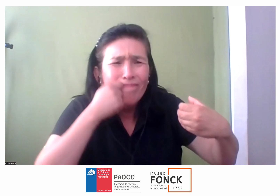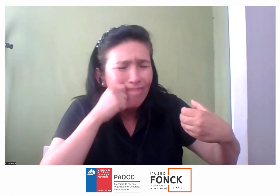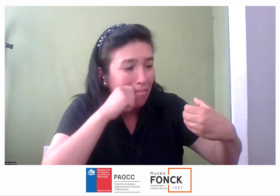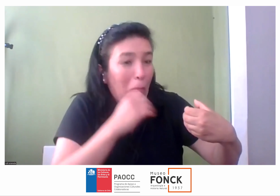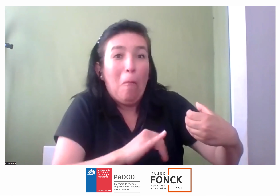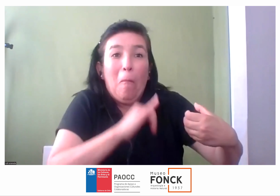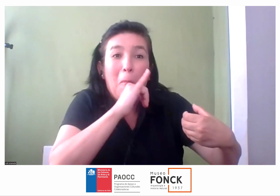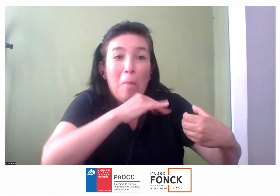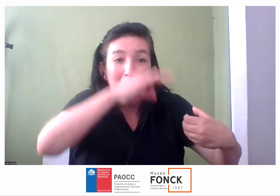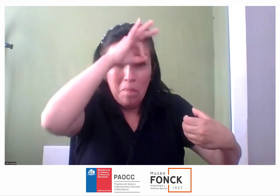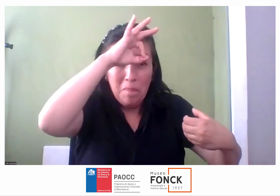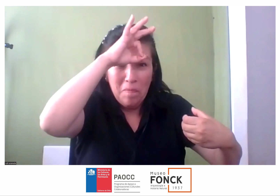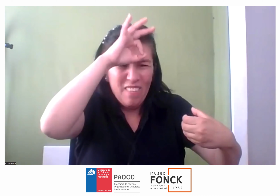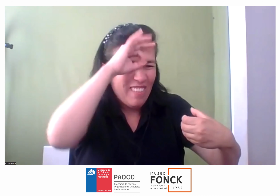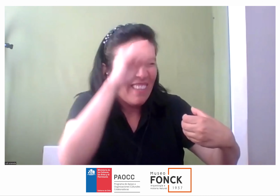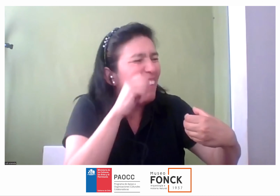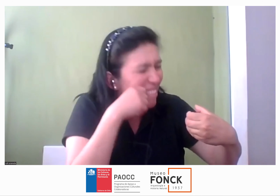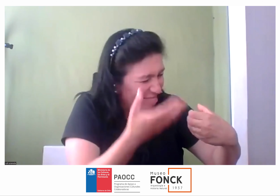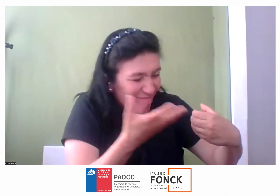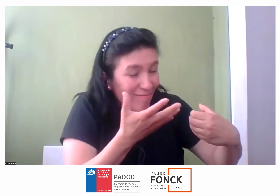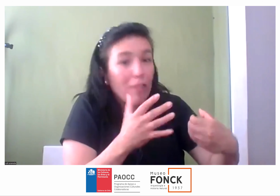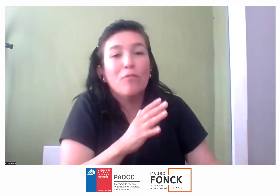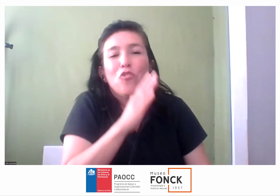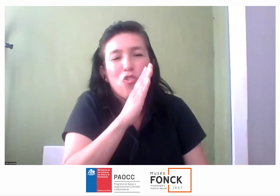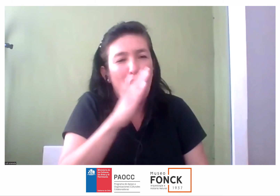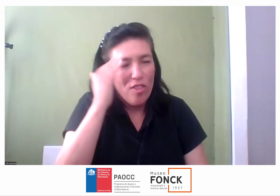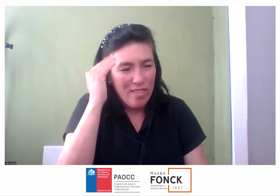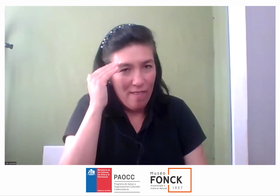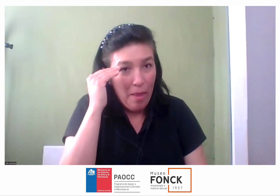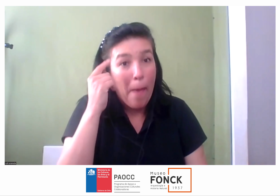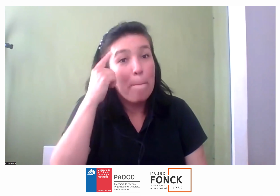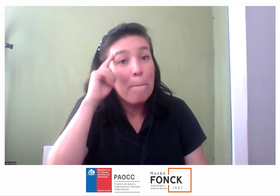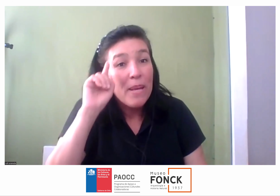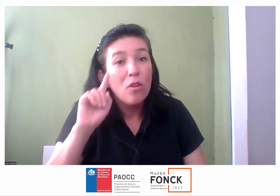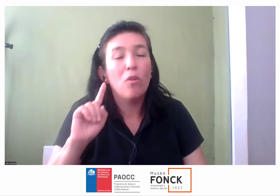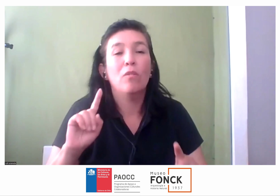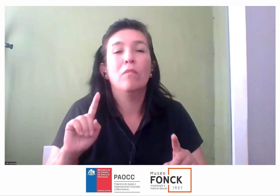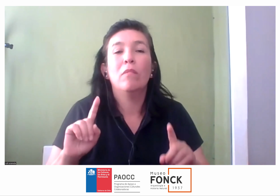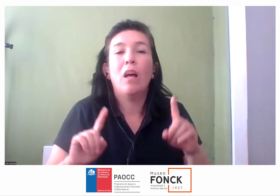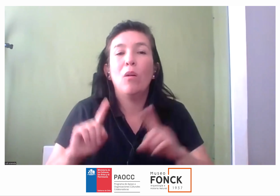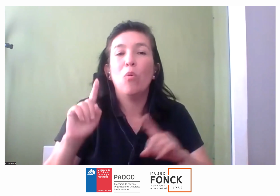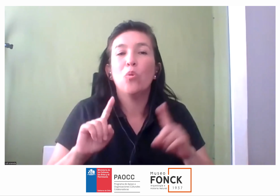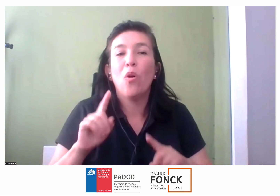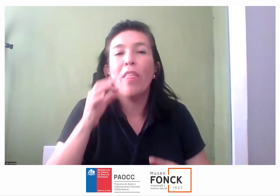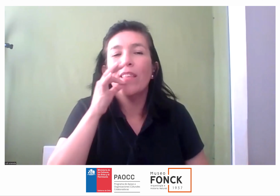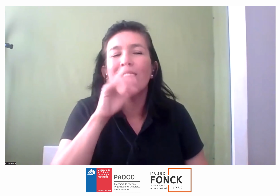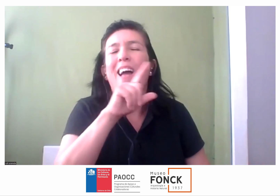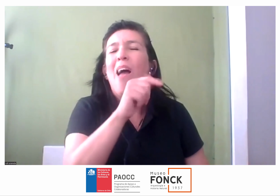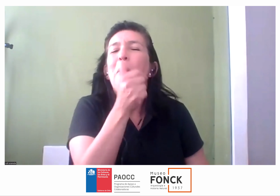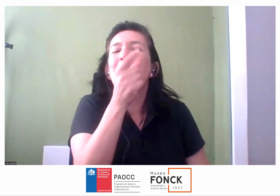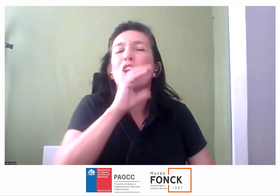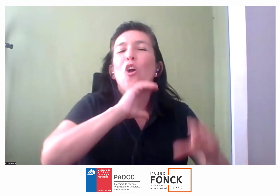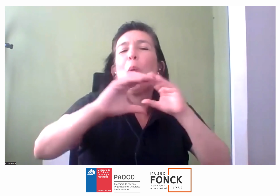significado específico. Sí, se puede configurar como una especie de comunicación